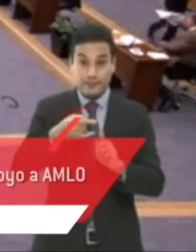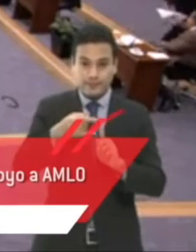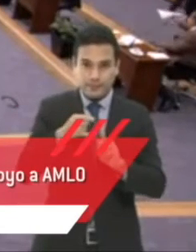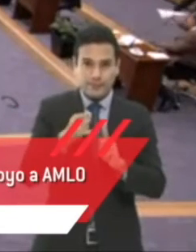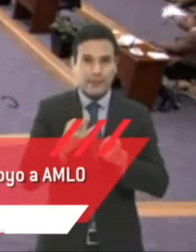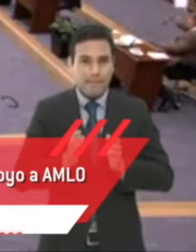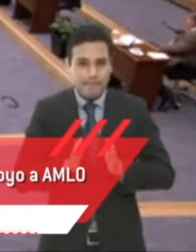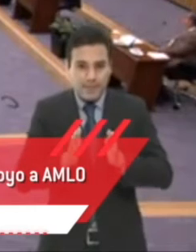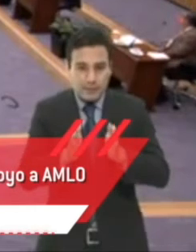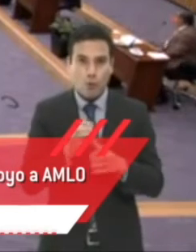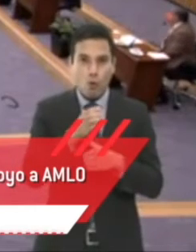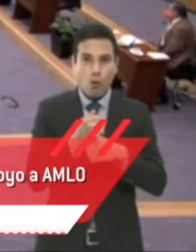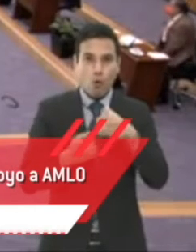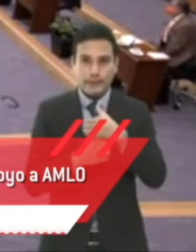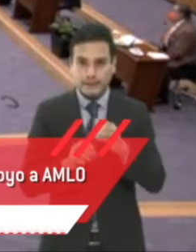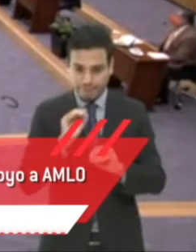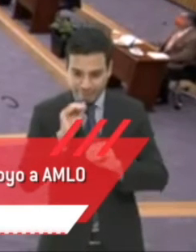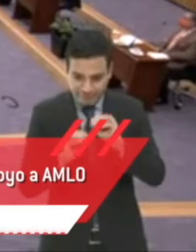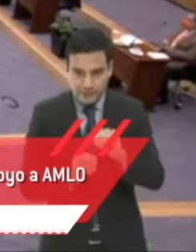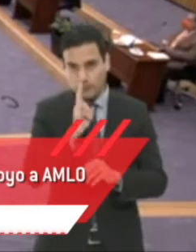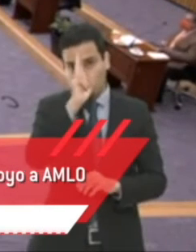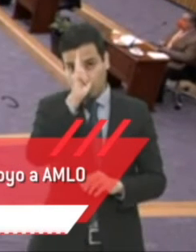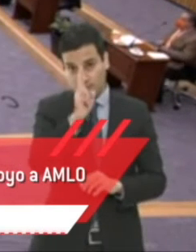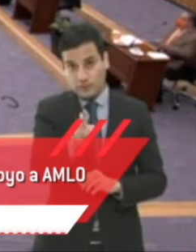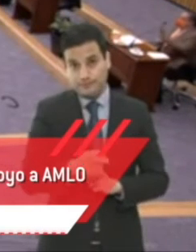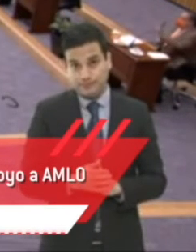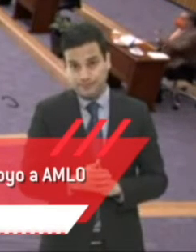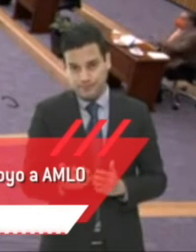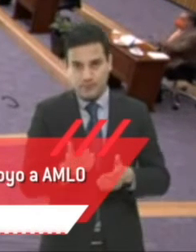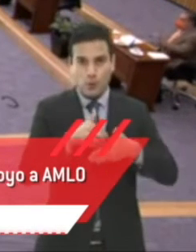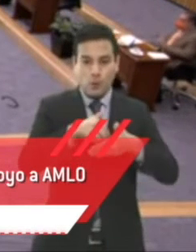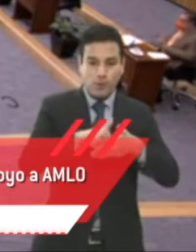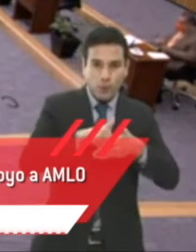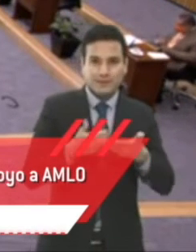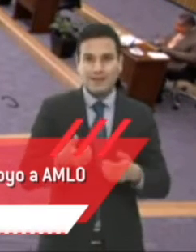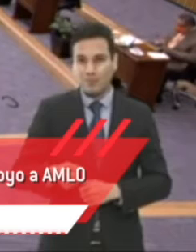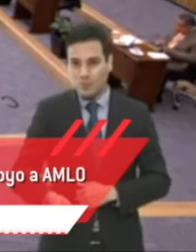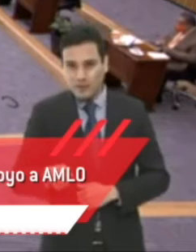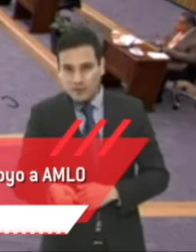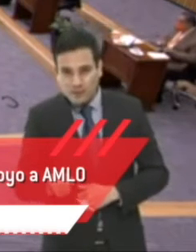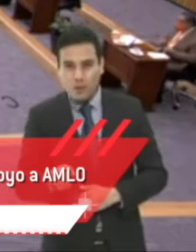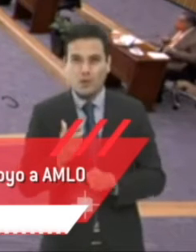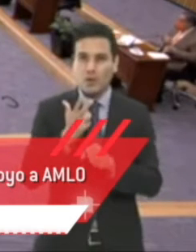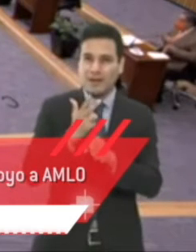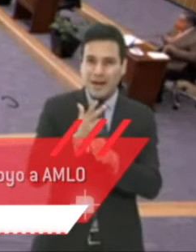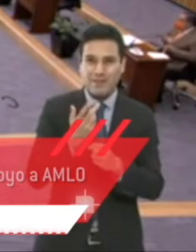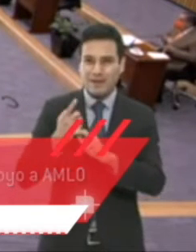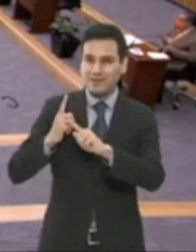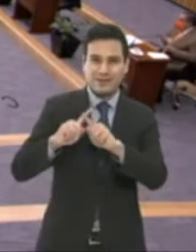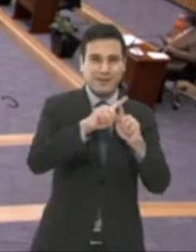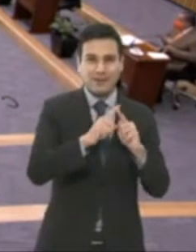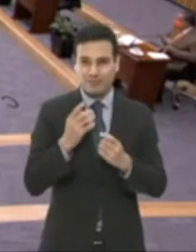el Instituto Nacional electoral el INE exigió a las personas servidoras públicas de todos los ámbitos y niveles de gobierno